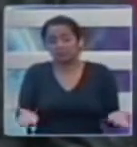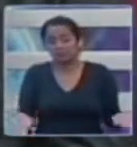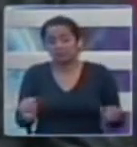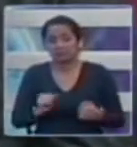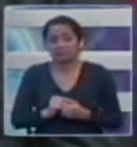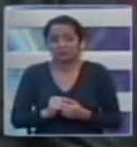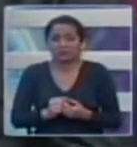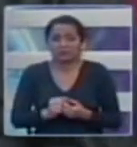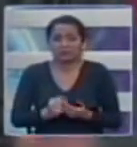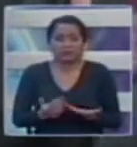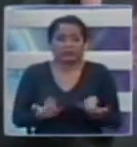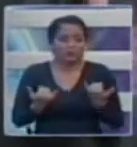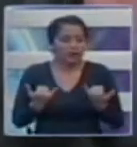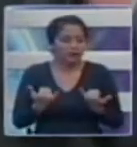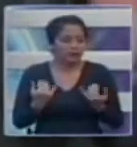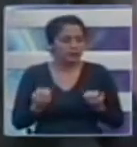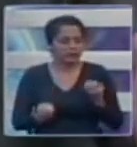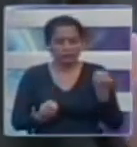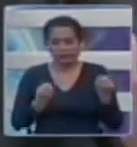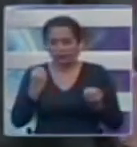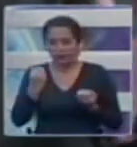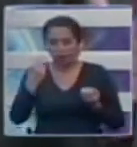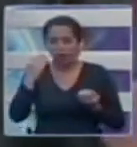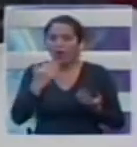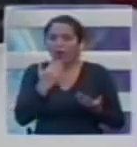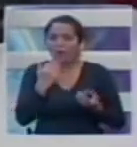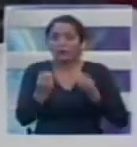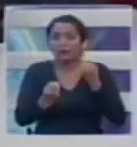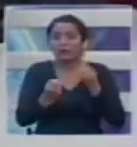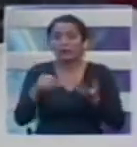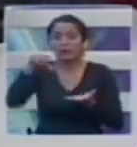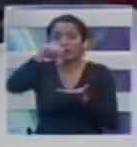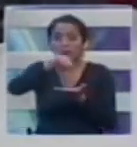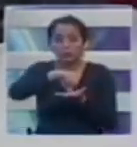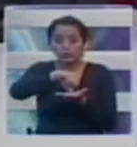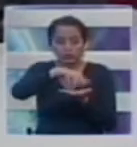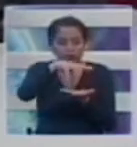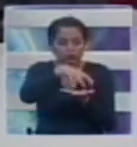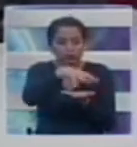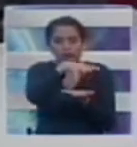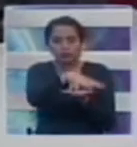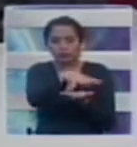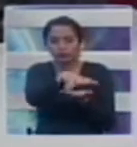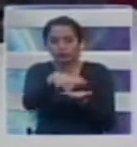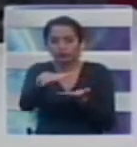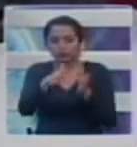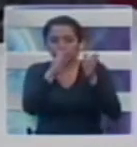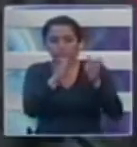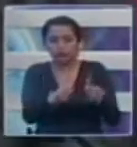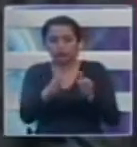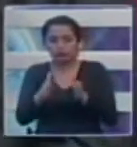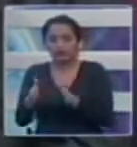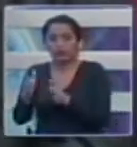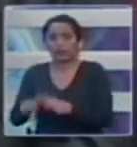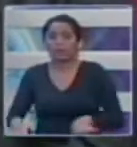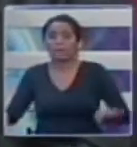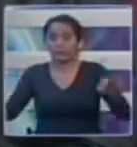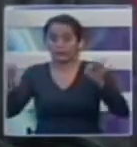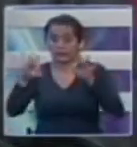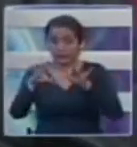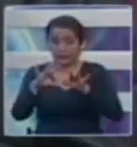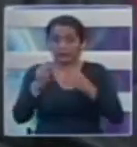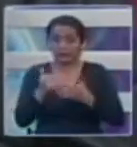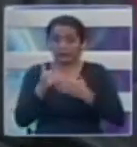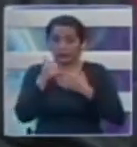nosotros, como bien decimos, estamos en la parte central, en la parte de centro de una ciudad, pero también vemos un